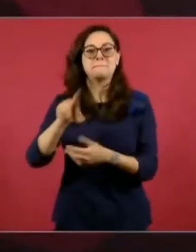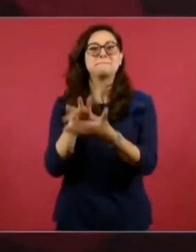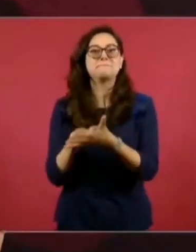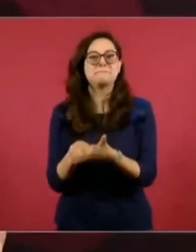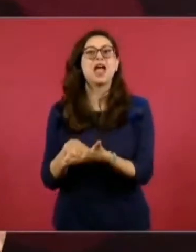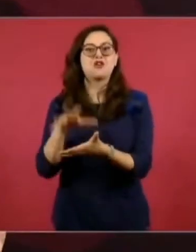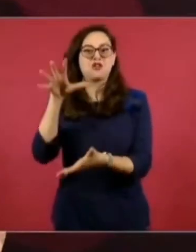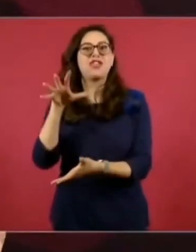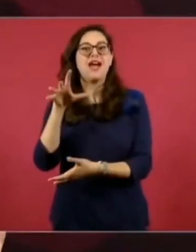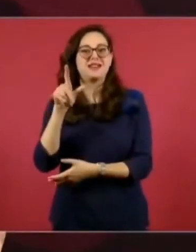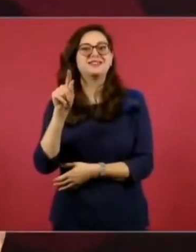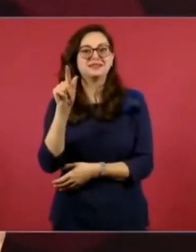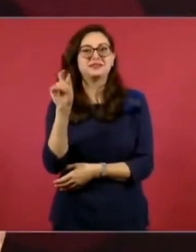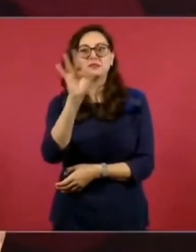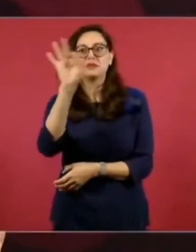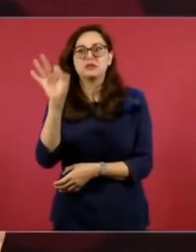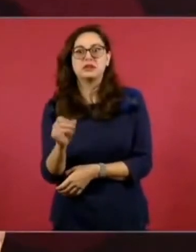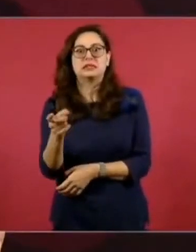crisis